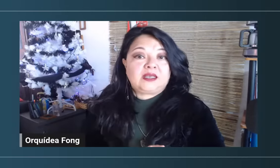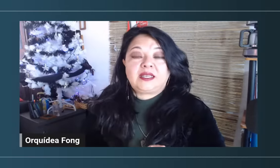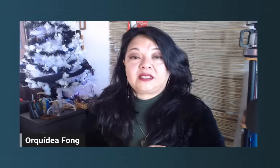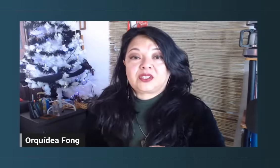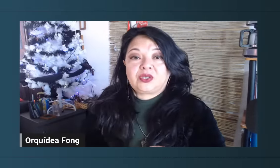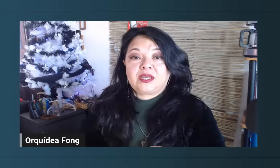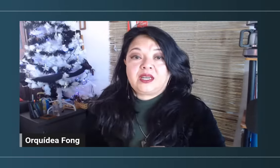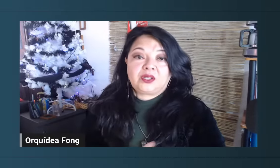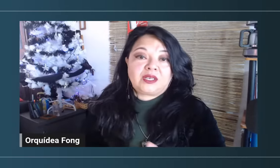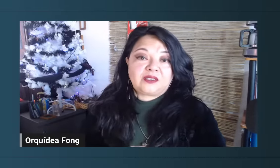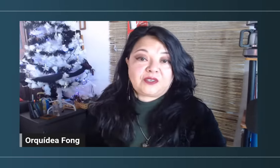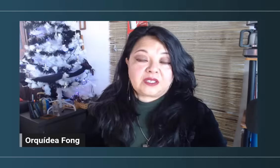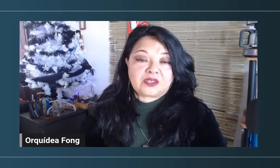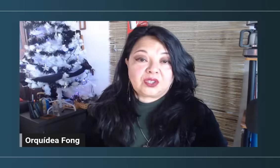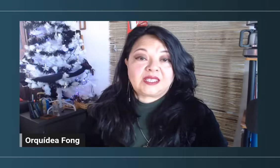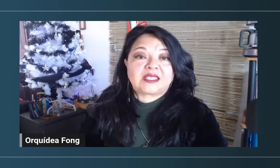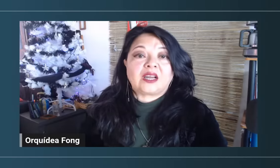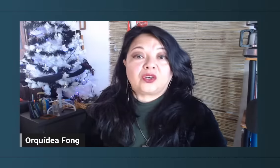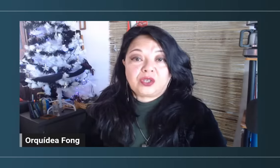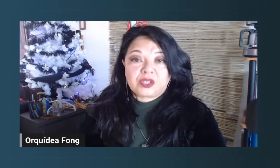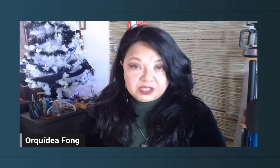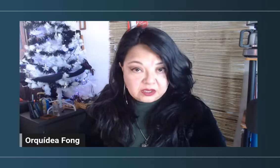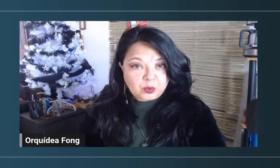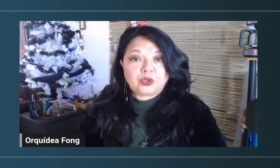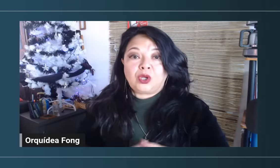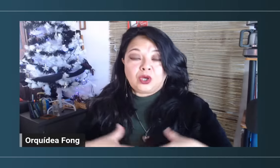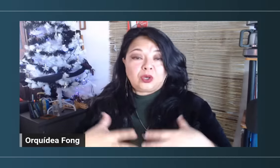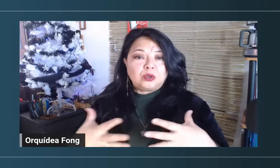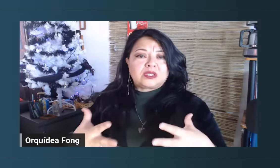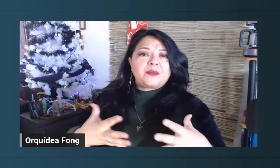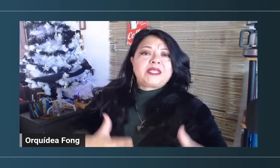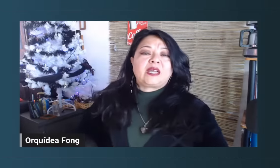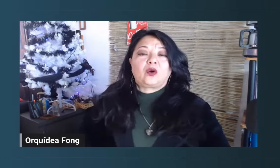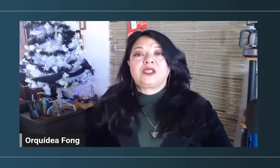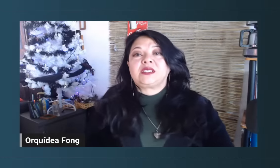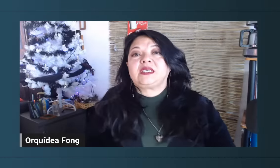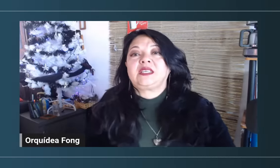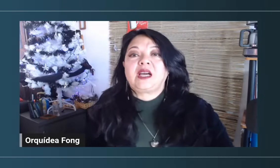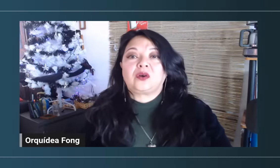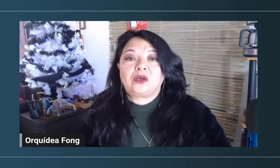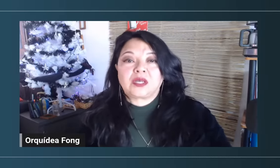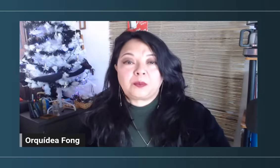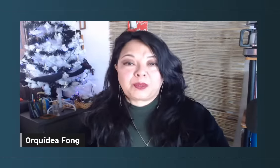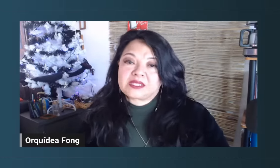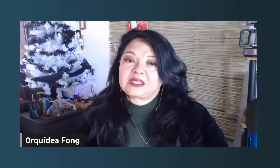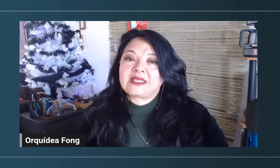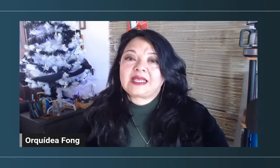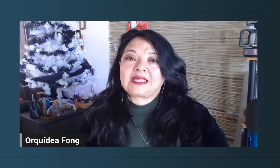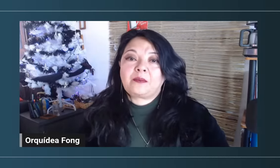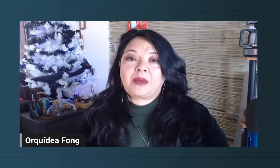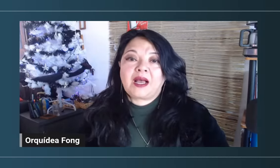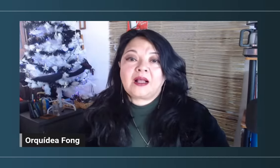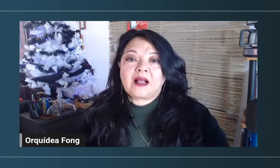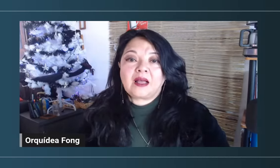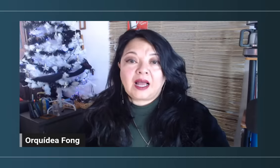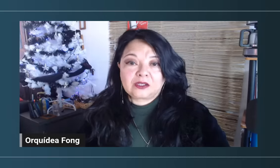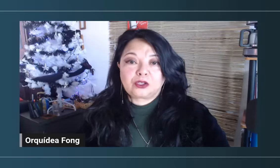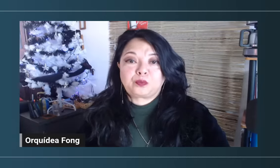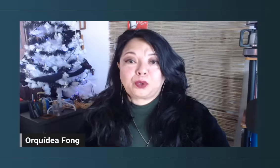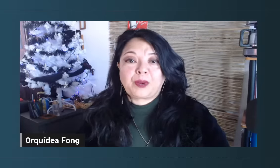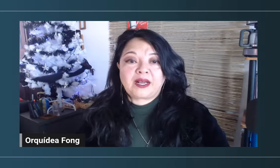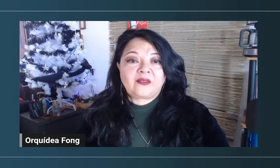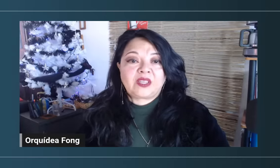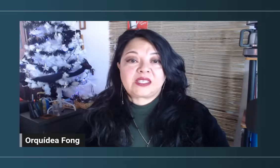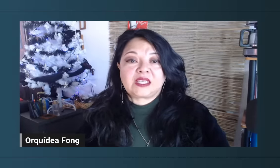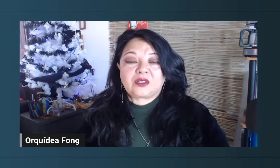última vez que yo revisé el diccionario la definición de terrorismo justamente coincidía con lo que el presidente llama